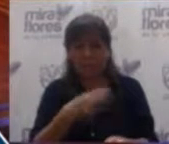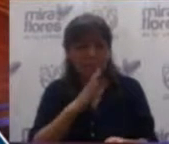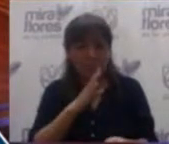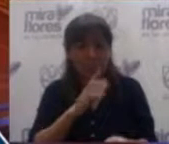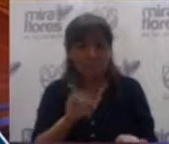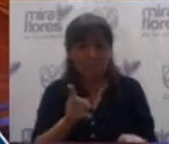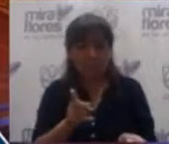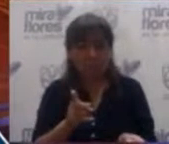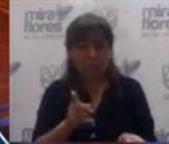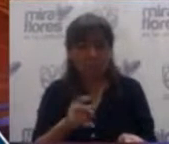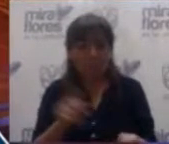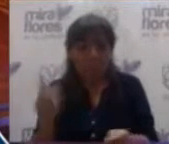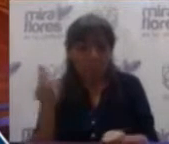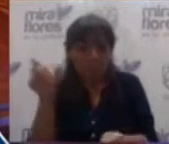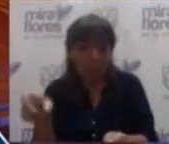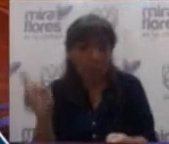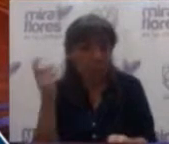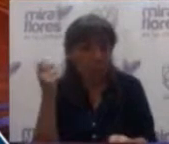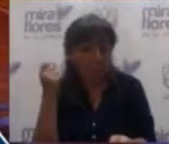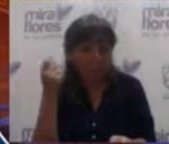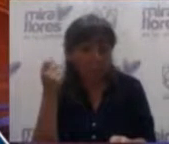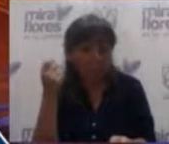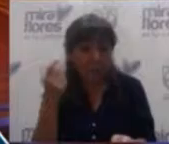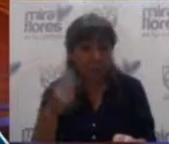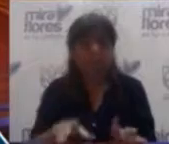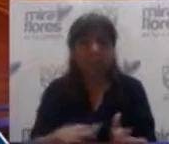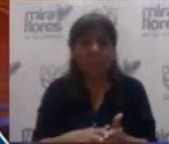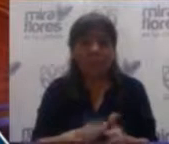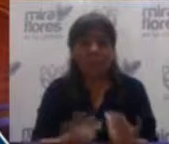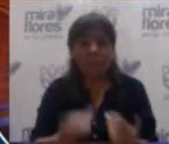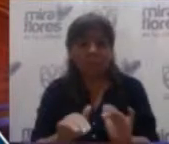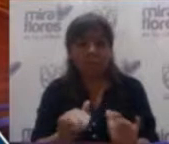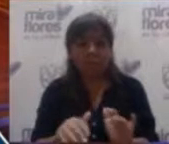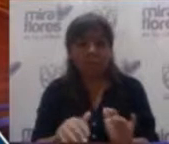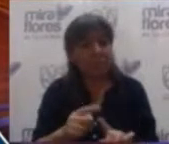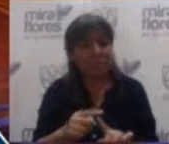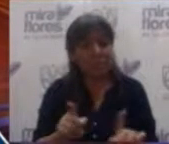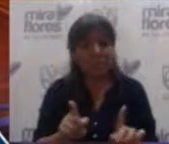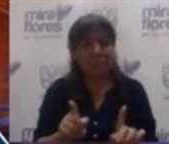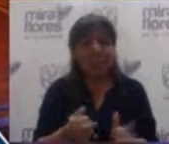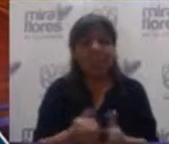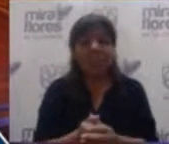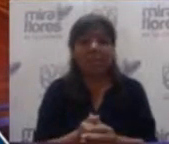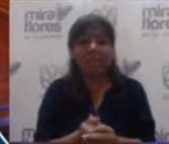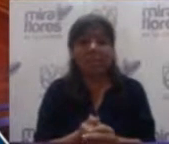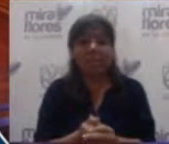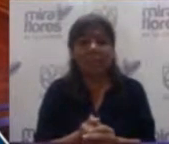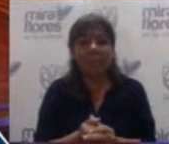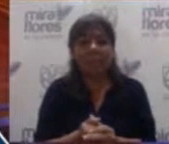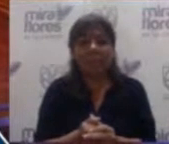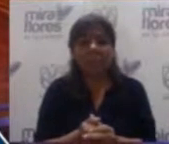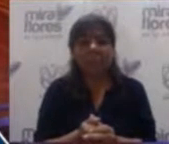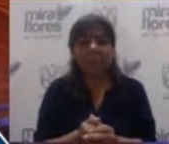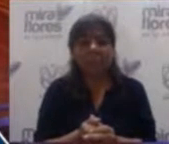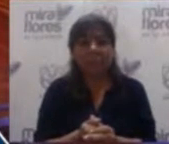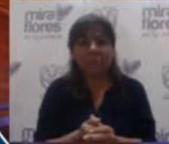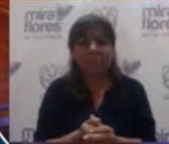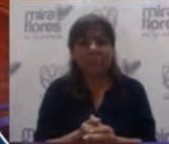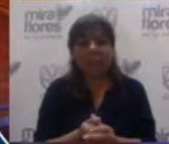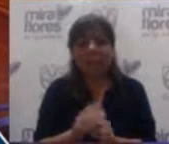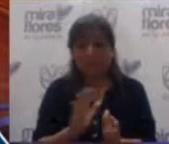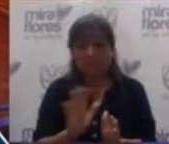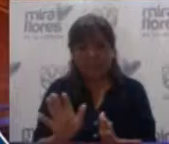porque no han entendido, y ese es el problema. A ver, en lugar de captar, captar una opinión, Yo le ofrezco, señor de